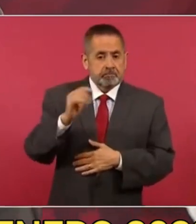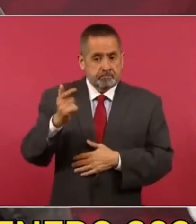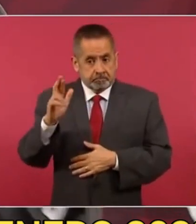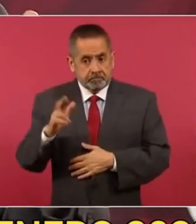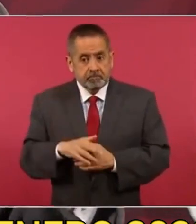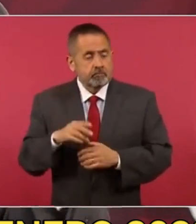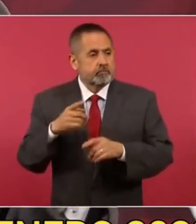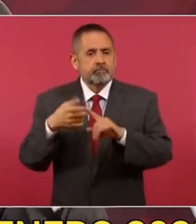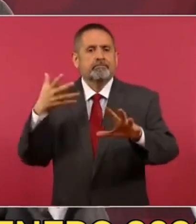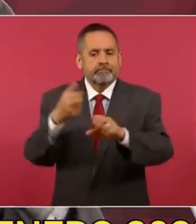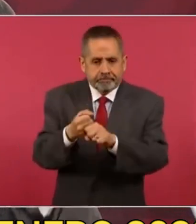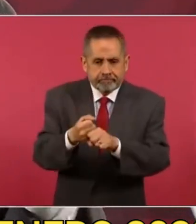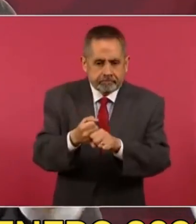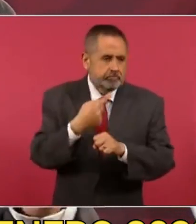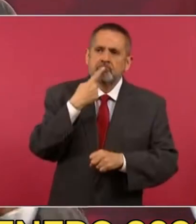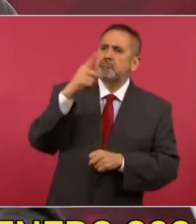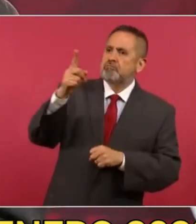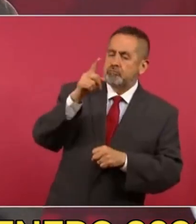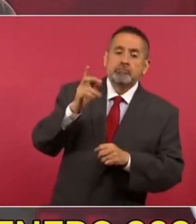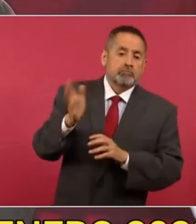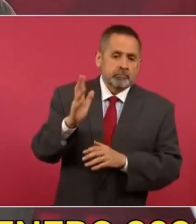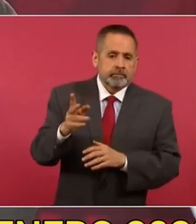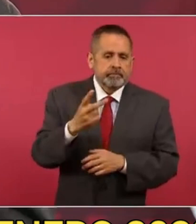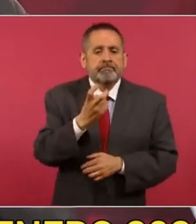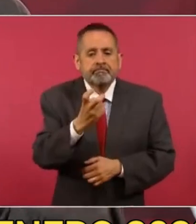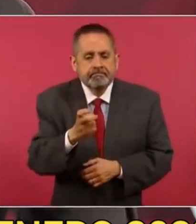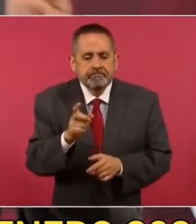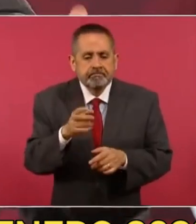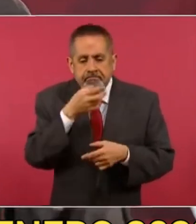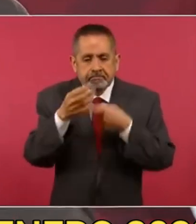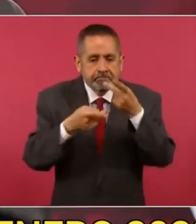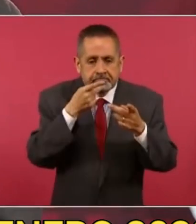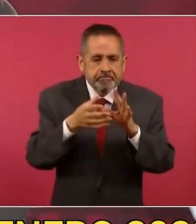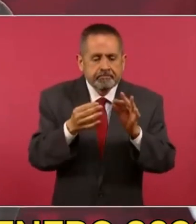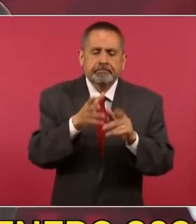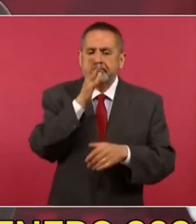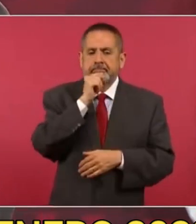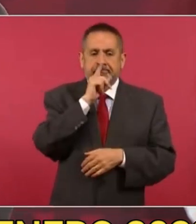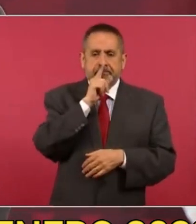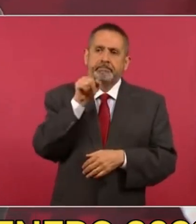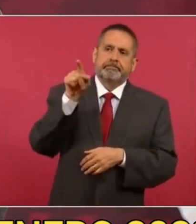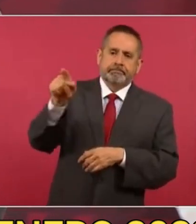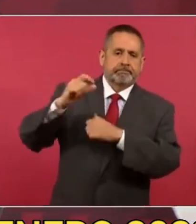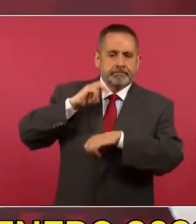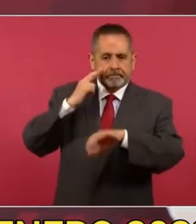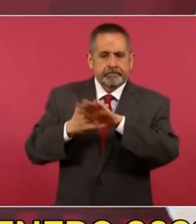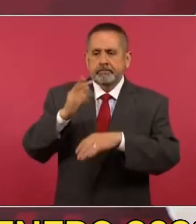por los accidentes que han habido. Entonces es la Fiscalía la que tiene este caso,